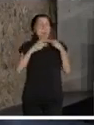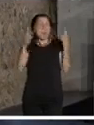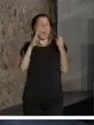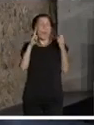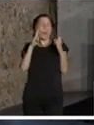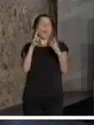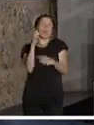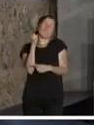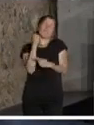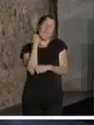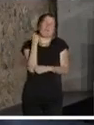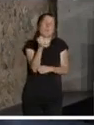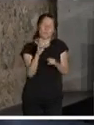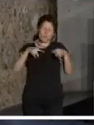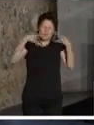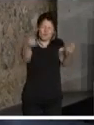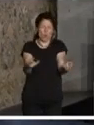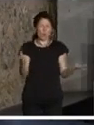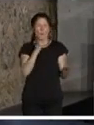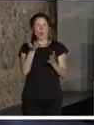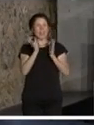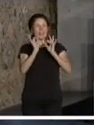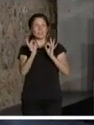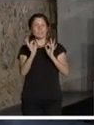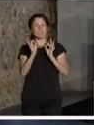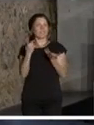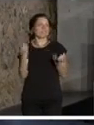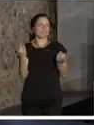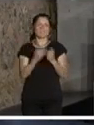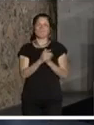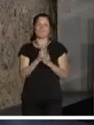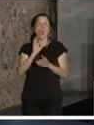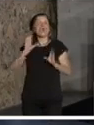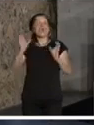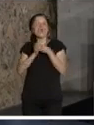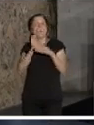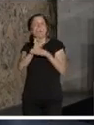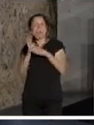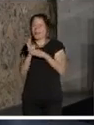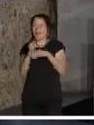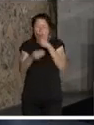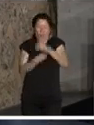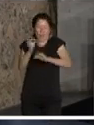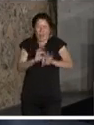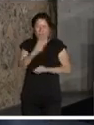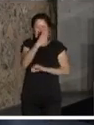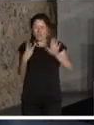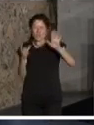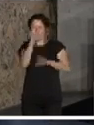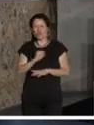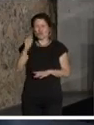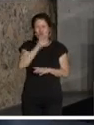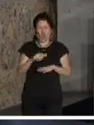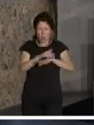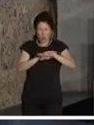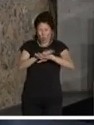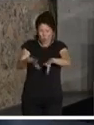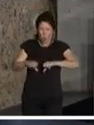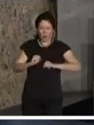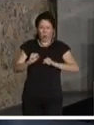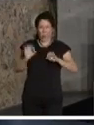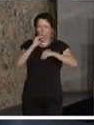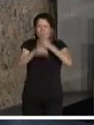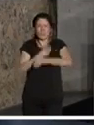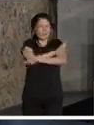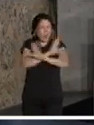públicos reforzando los servicios públicos que es precisamente lo que no está haciendo el partido popular y lo que no ha hecho en estos 28 años de gobierno que lleva sino